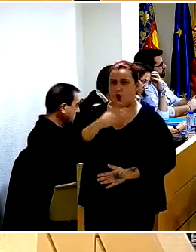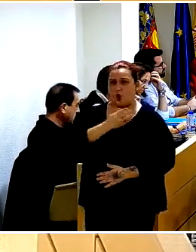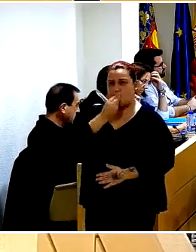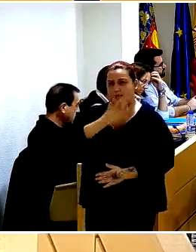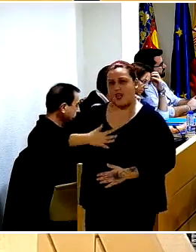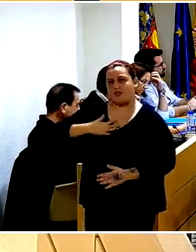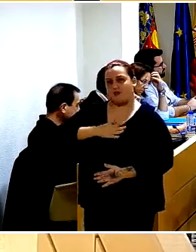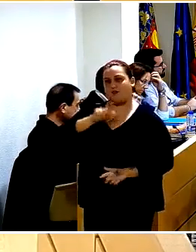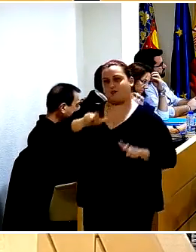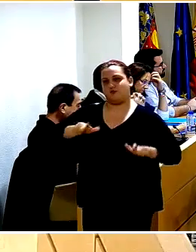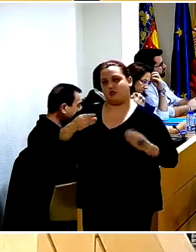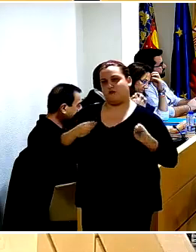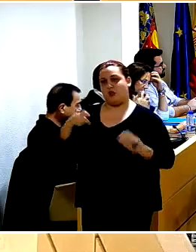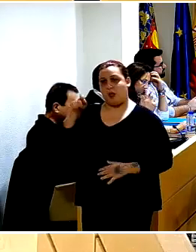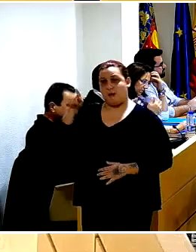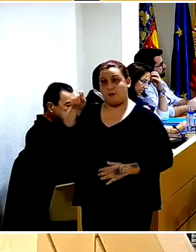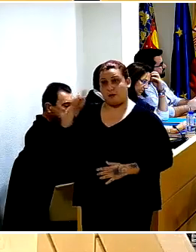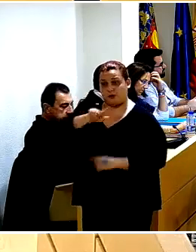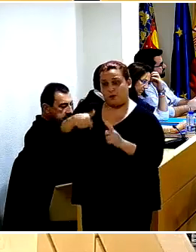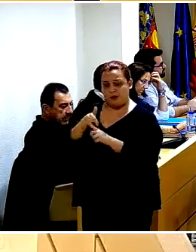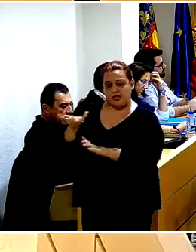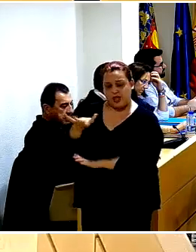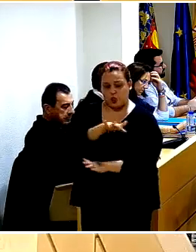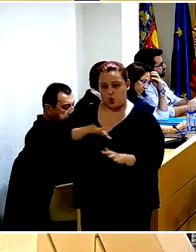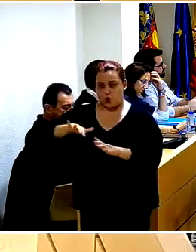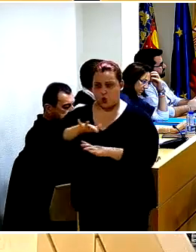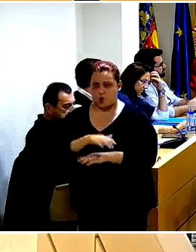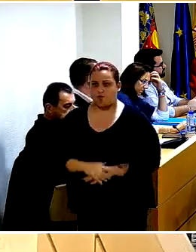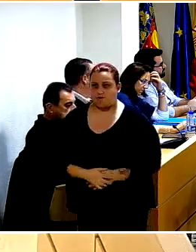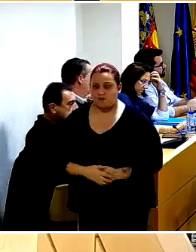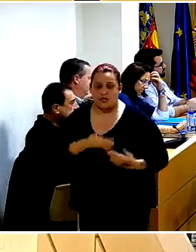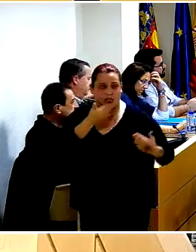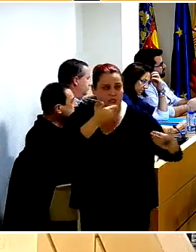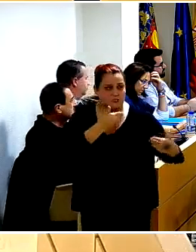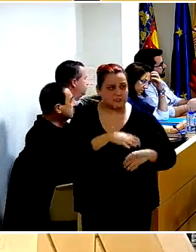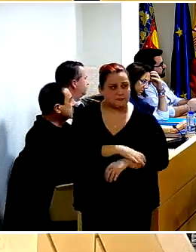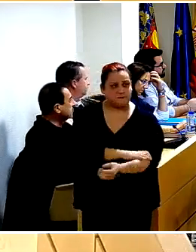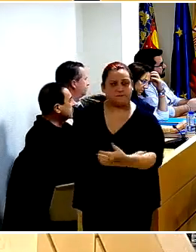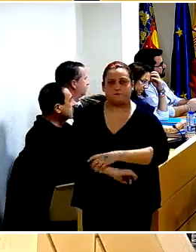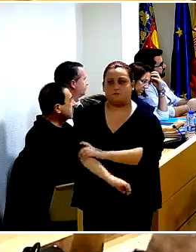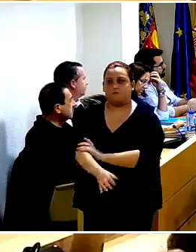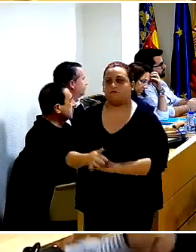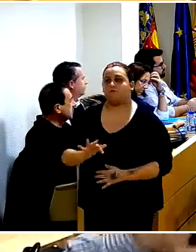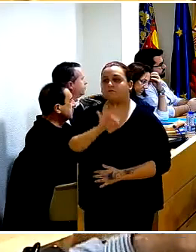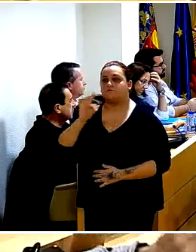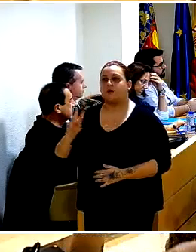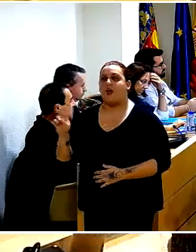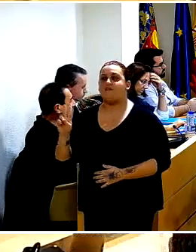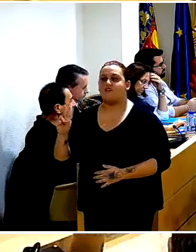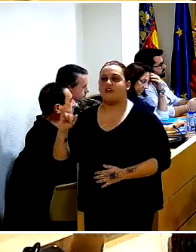les paiportines i del seu entorn. Moltes gràcies. Moltes gràcies. Paraules, Vicente Ibor. Gràcies,